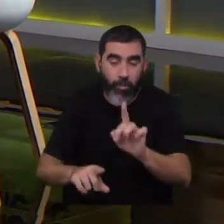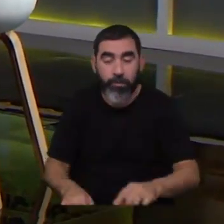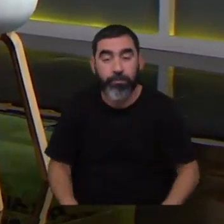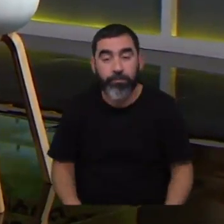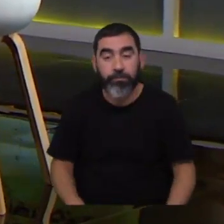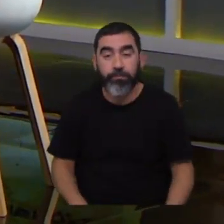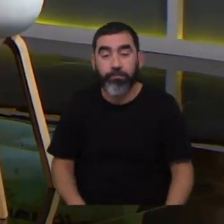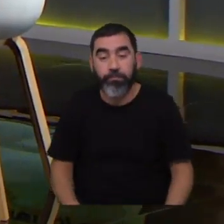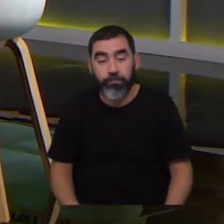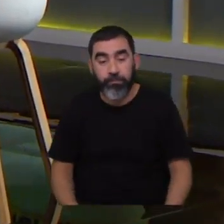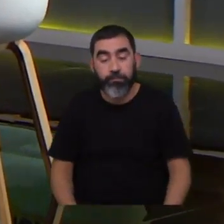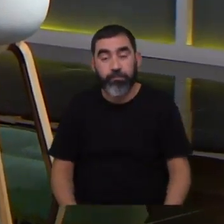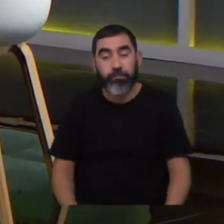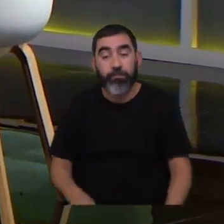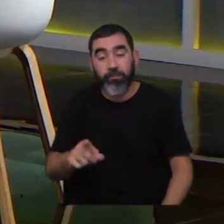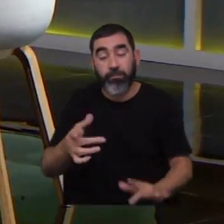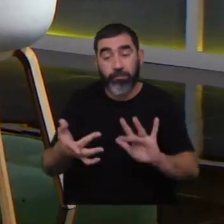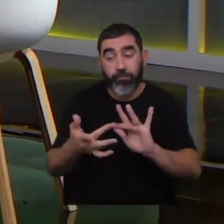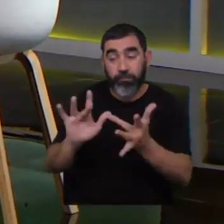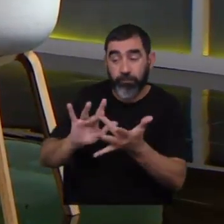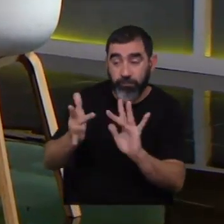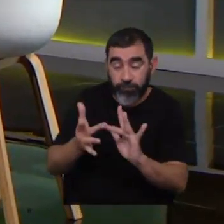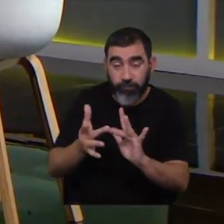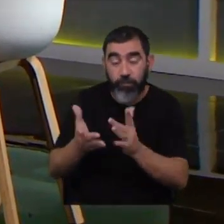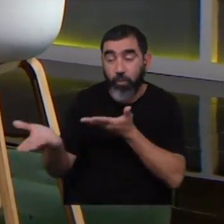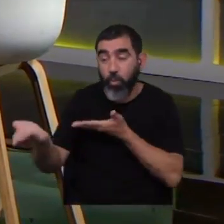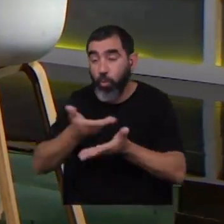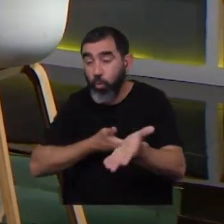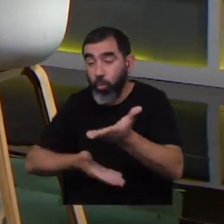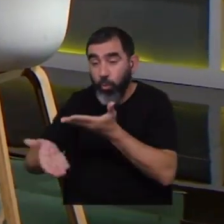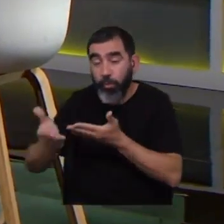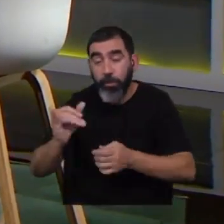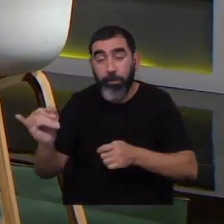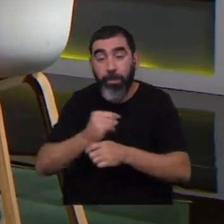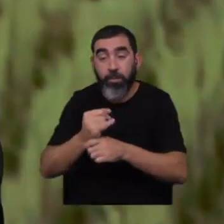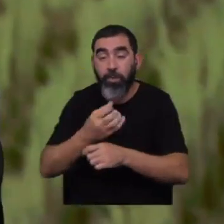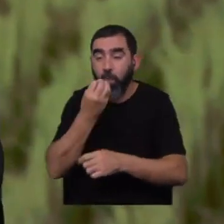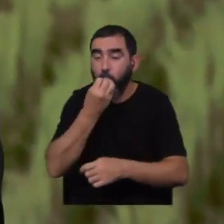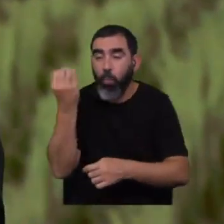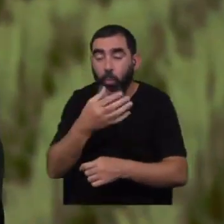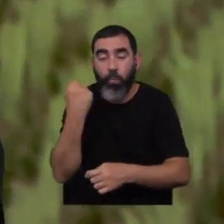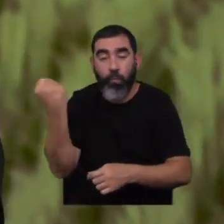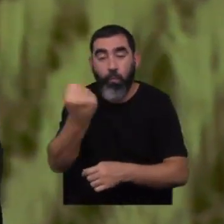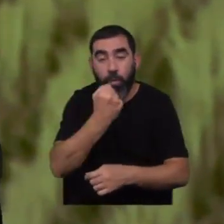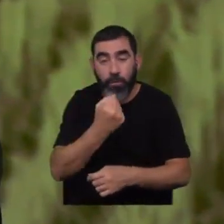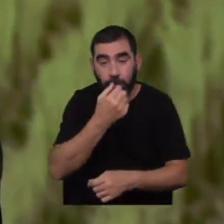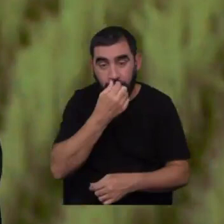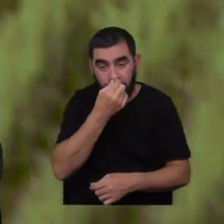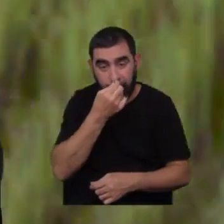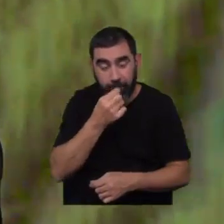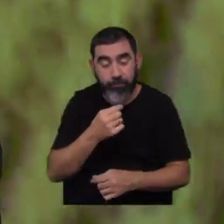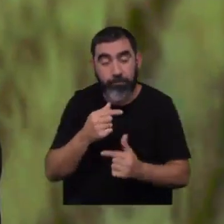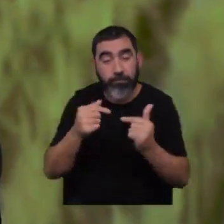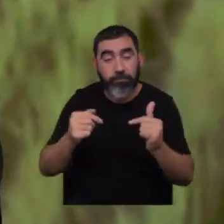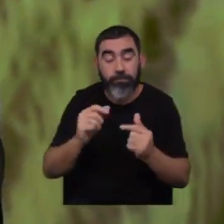Entonces, me parece que esos espacios de vinculación y de cooperación interinstitucional son absolutamente fundamentales para esas cosas